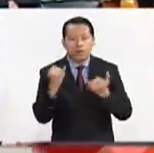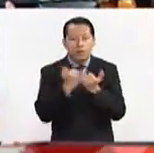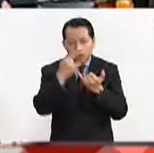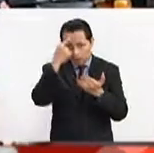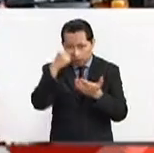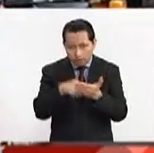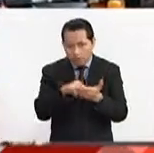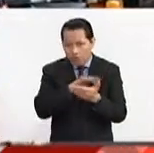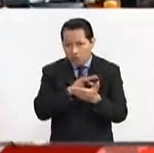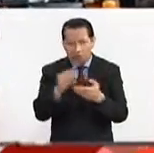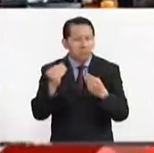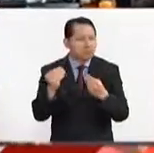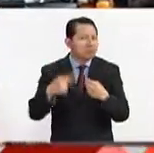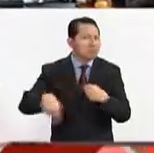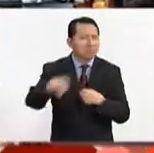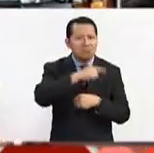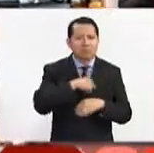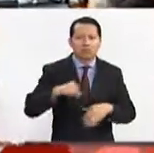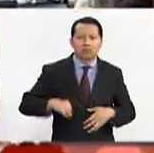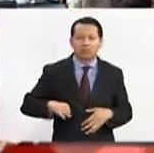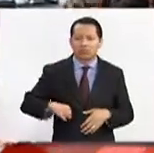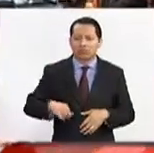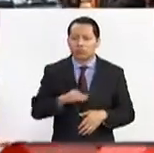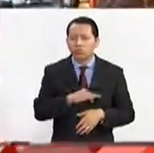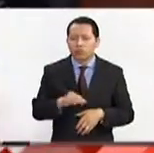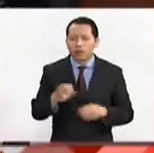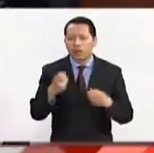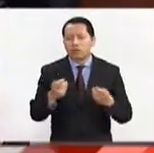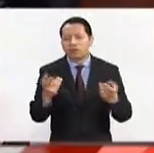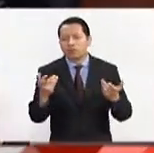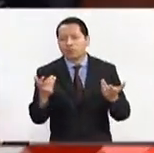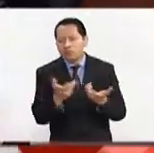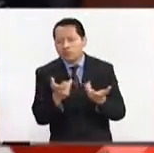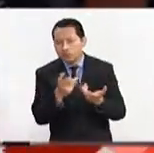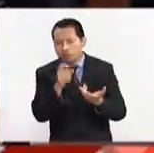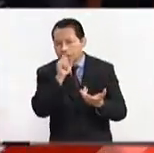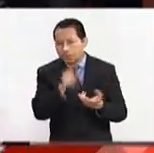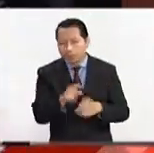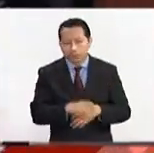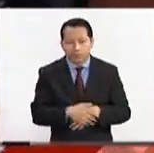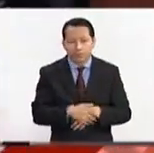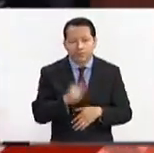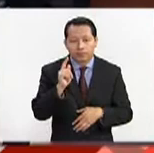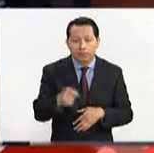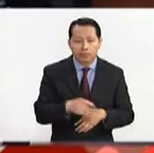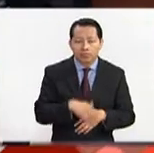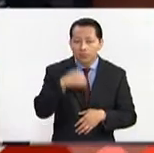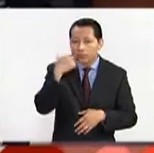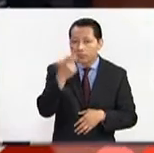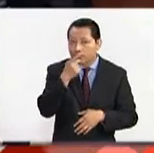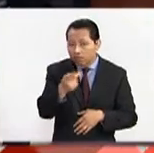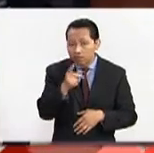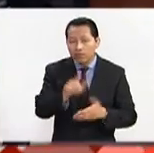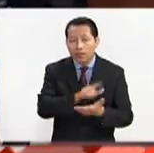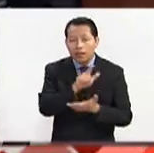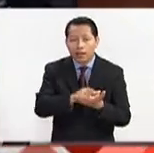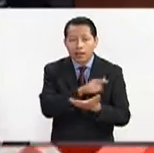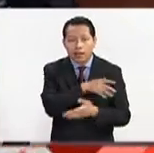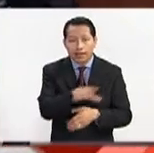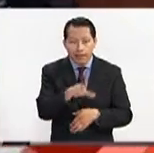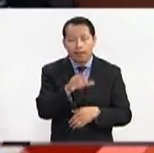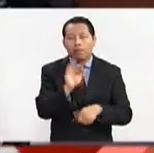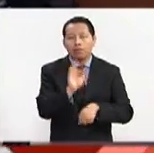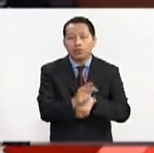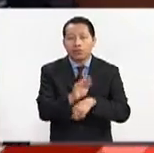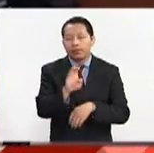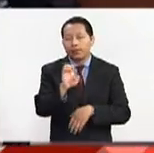muchos estamos interesados en que esto ocurra. ¿De qué se trata? Quiero decirles que, por ejemplo, nuestra Ley General de Protección